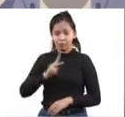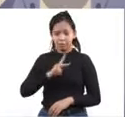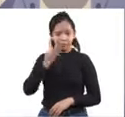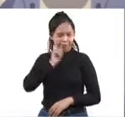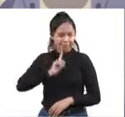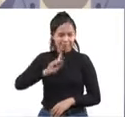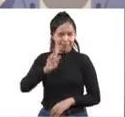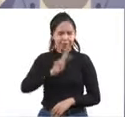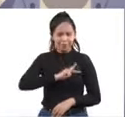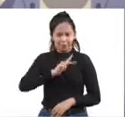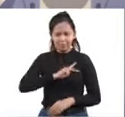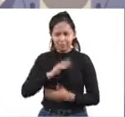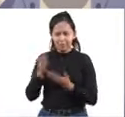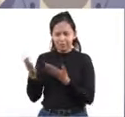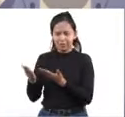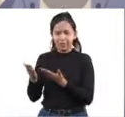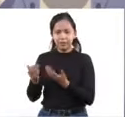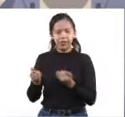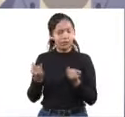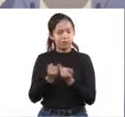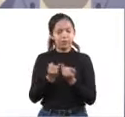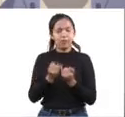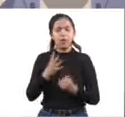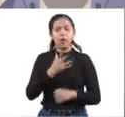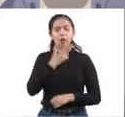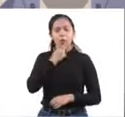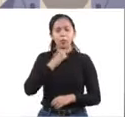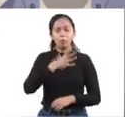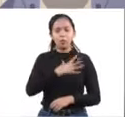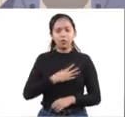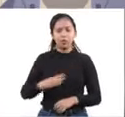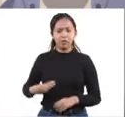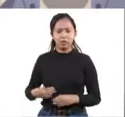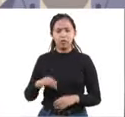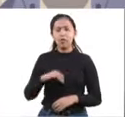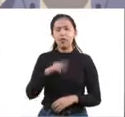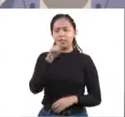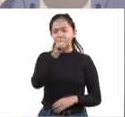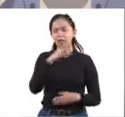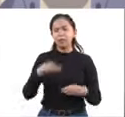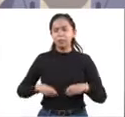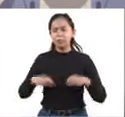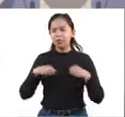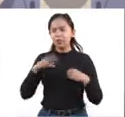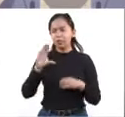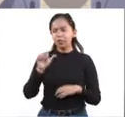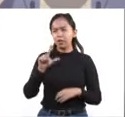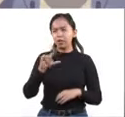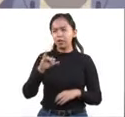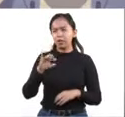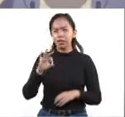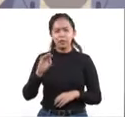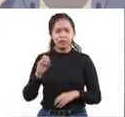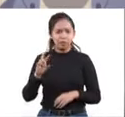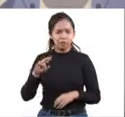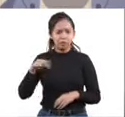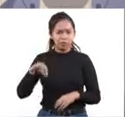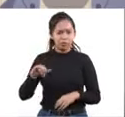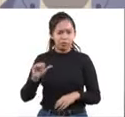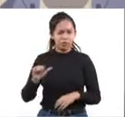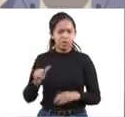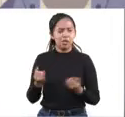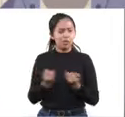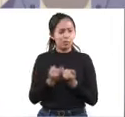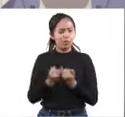presente, a mi hijo Saúl Emilio, desde California, a su hija Mónica, en